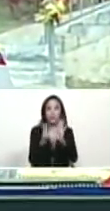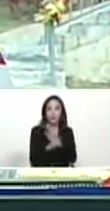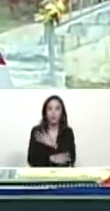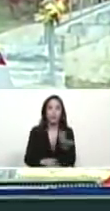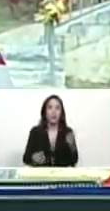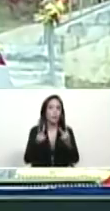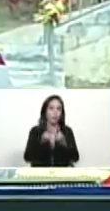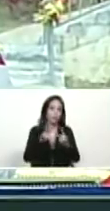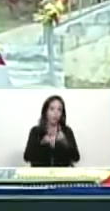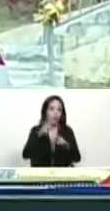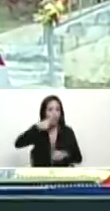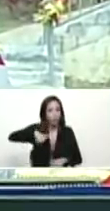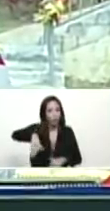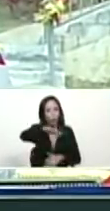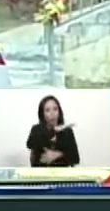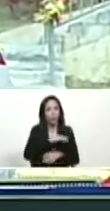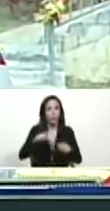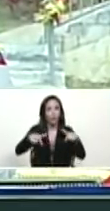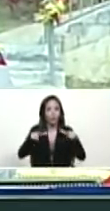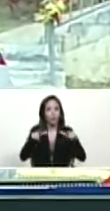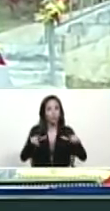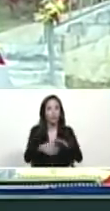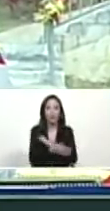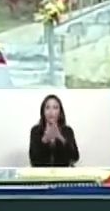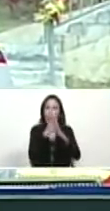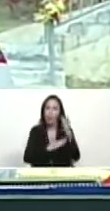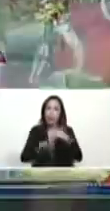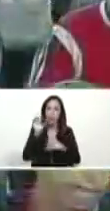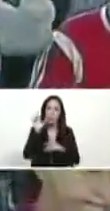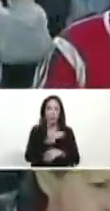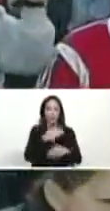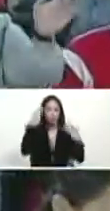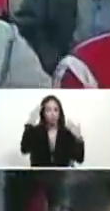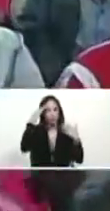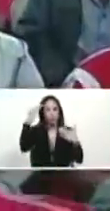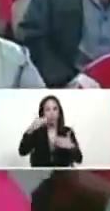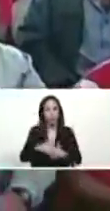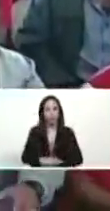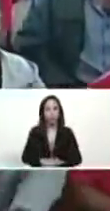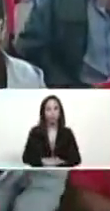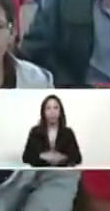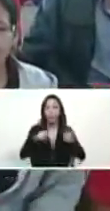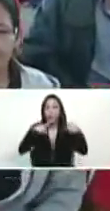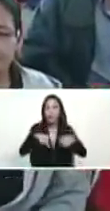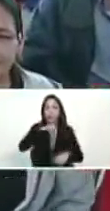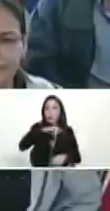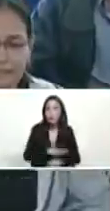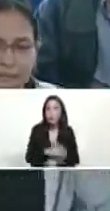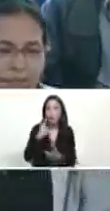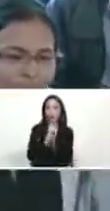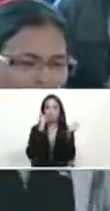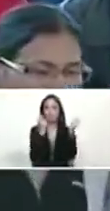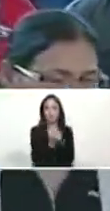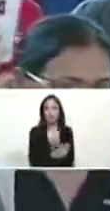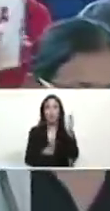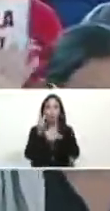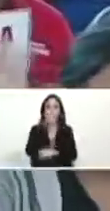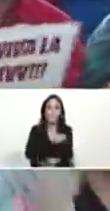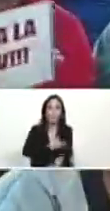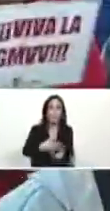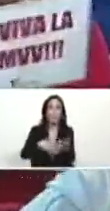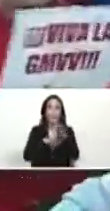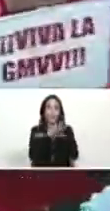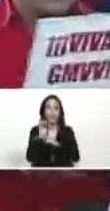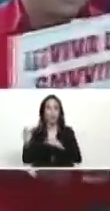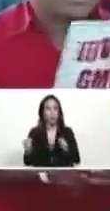misión Vivienda Venezuela a nivel nacional. Hoy llegamos al hito